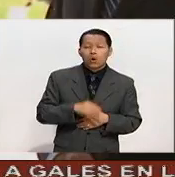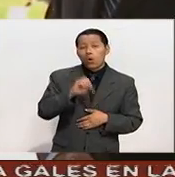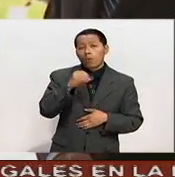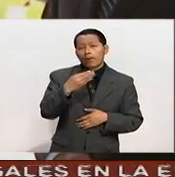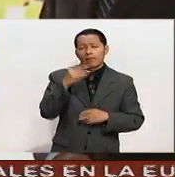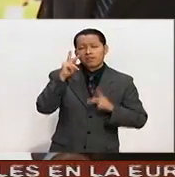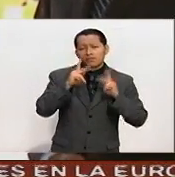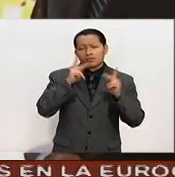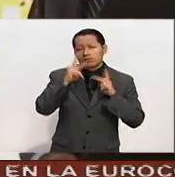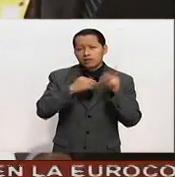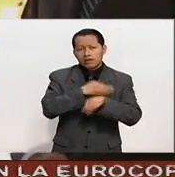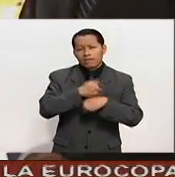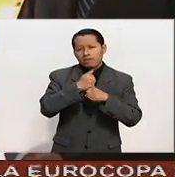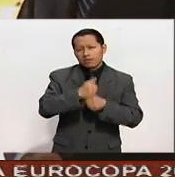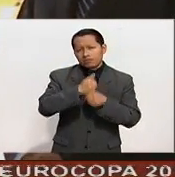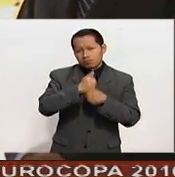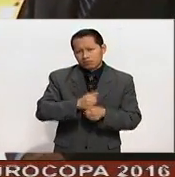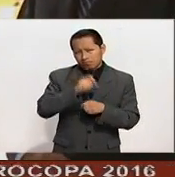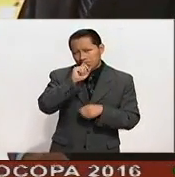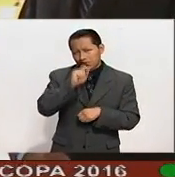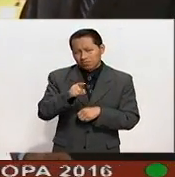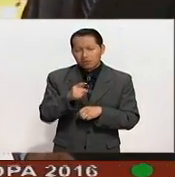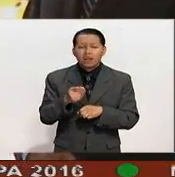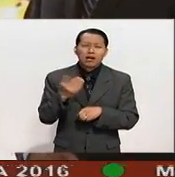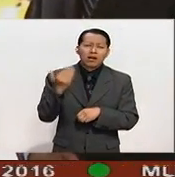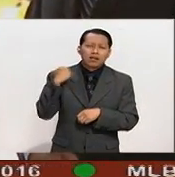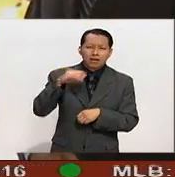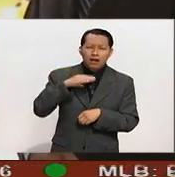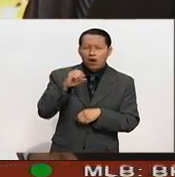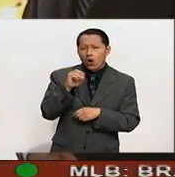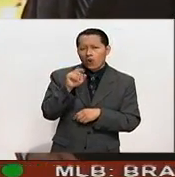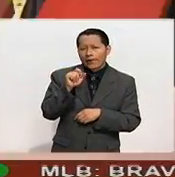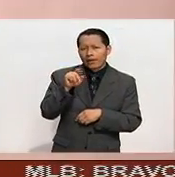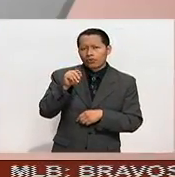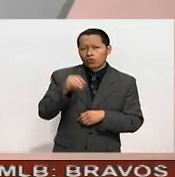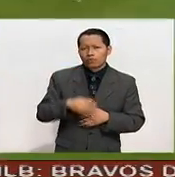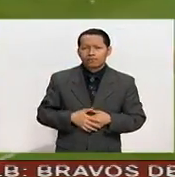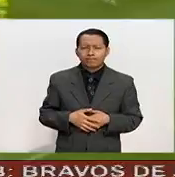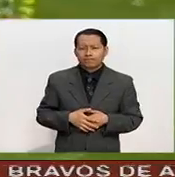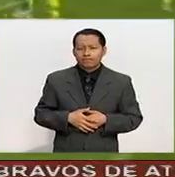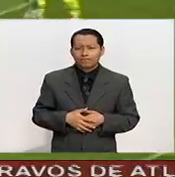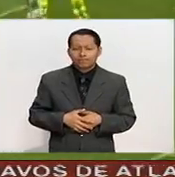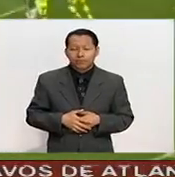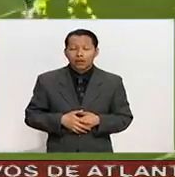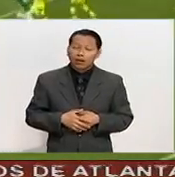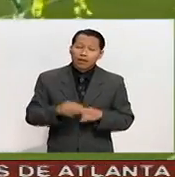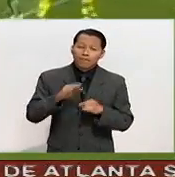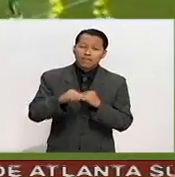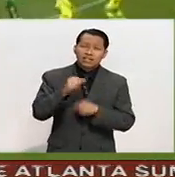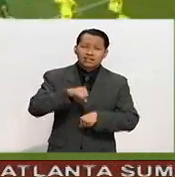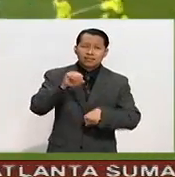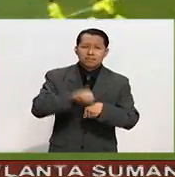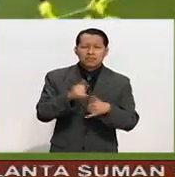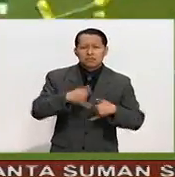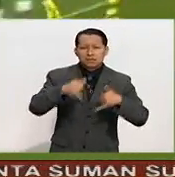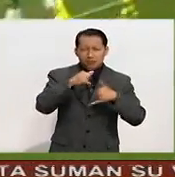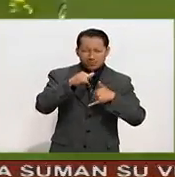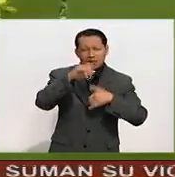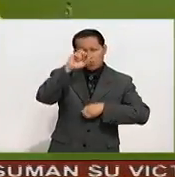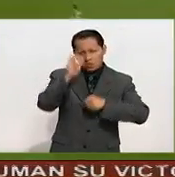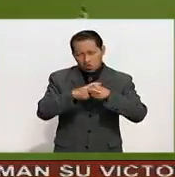visita a familiares de víctimas y sobrevivientes de la masacre en Orlando. Fin de semana de Eurocopa y Copa